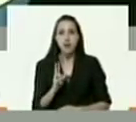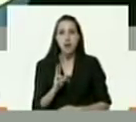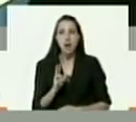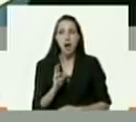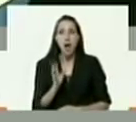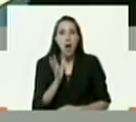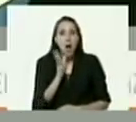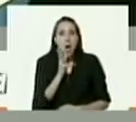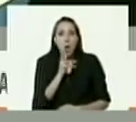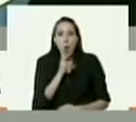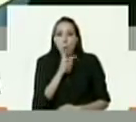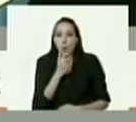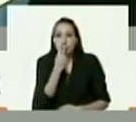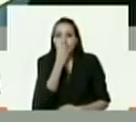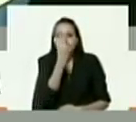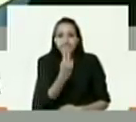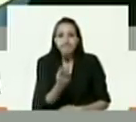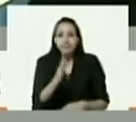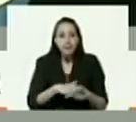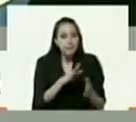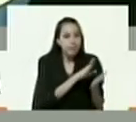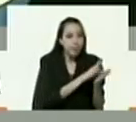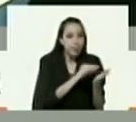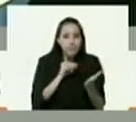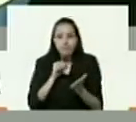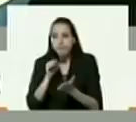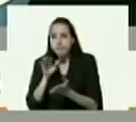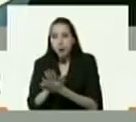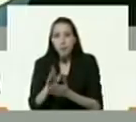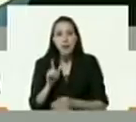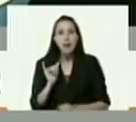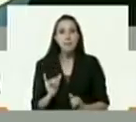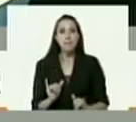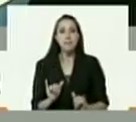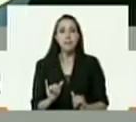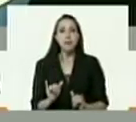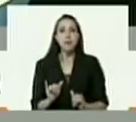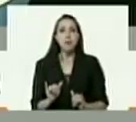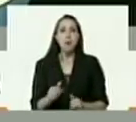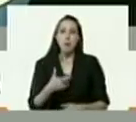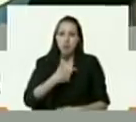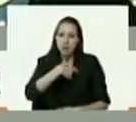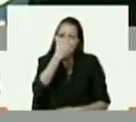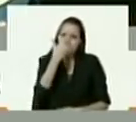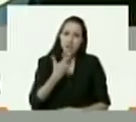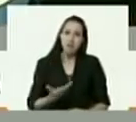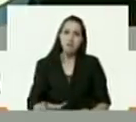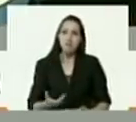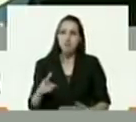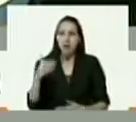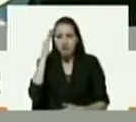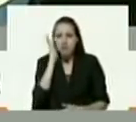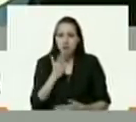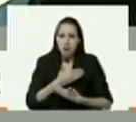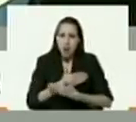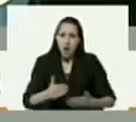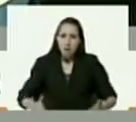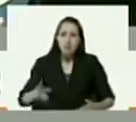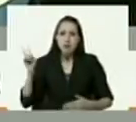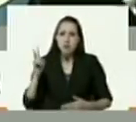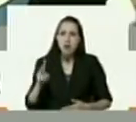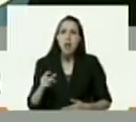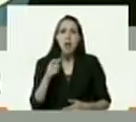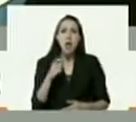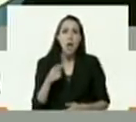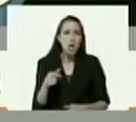entonces, porque es un calco y copia prácticamente del anterior. O sea que hay que ser serios y rigurosos. A ella se le abrieron las puertas y a su equipo,